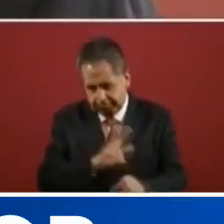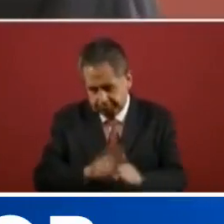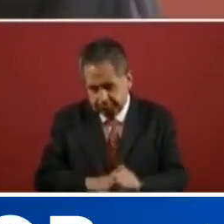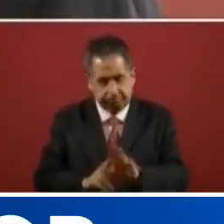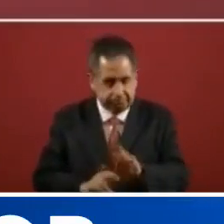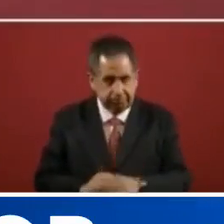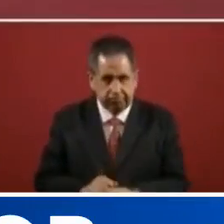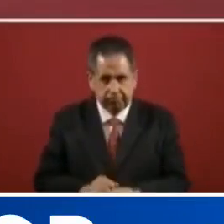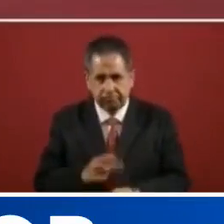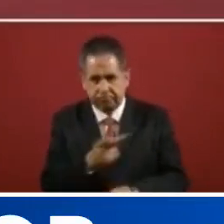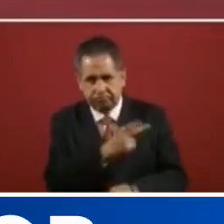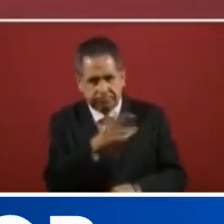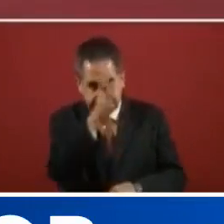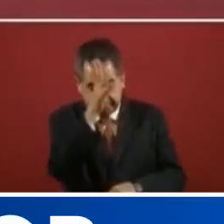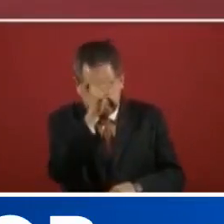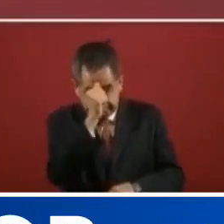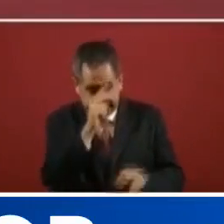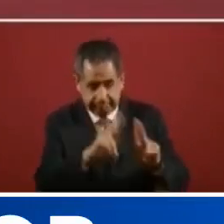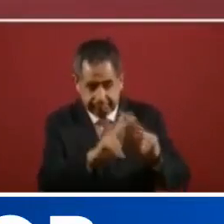Que hagan una tregua,